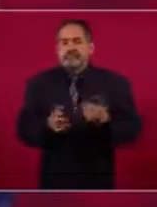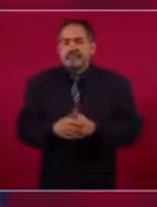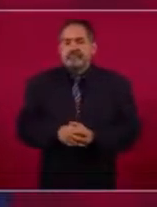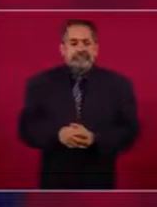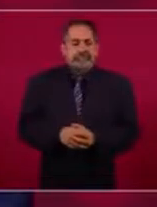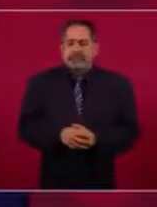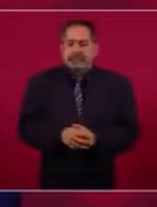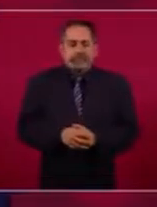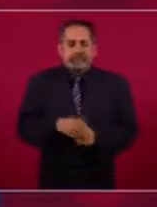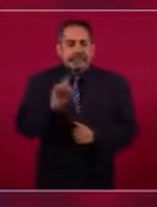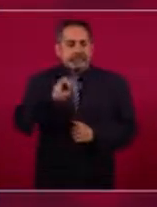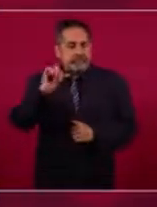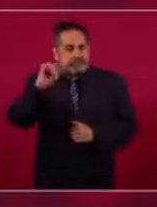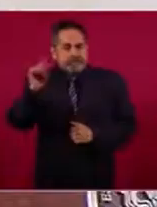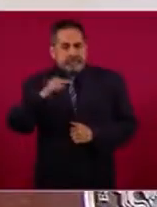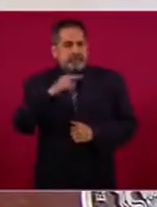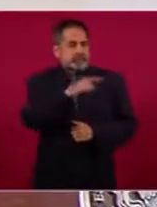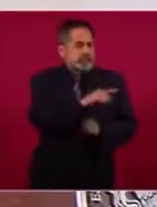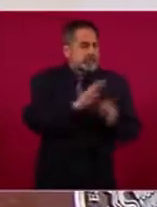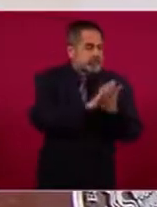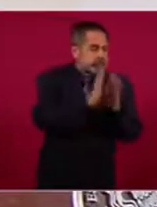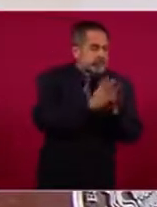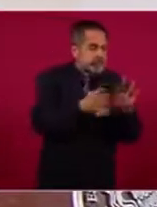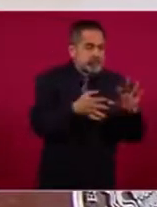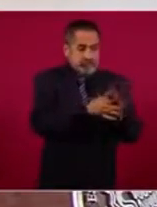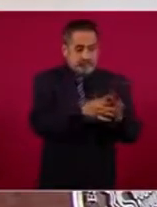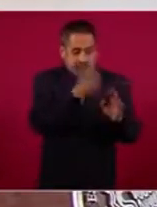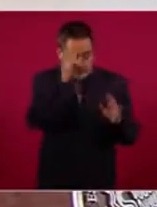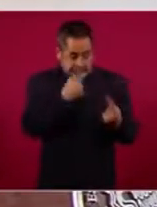entre autoridades y delincuencia,